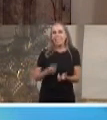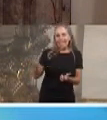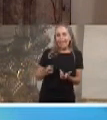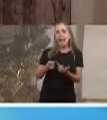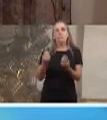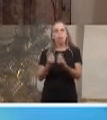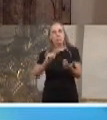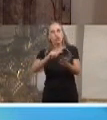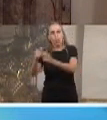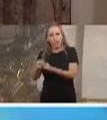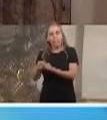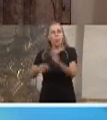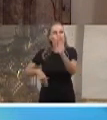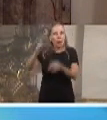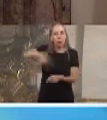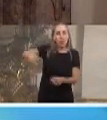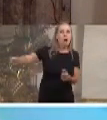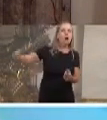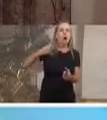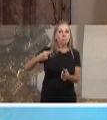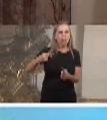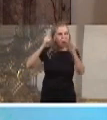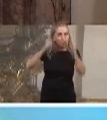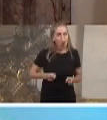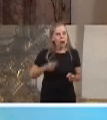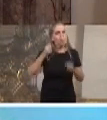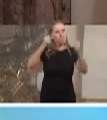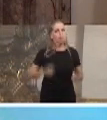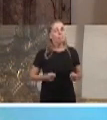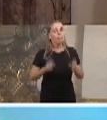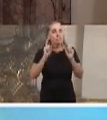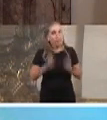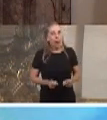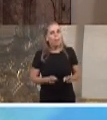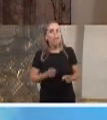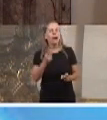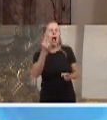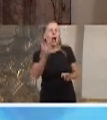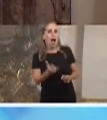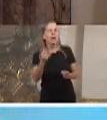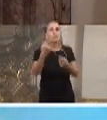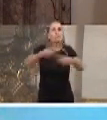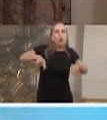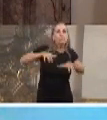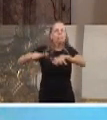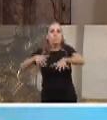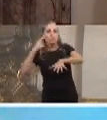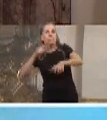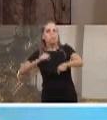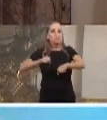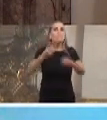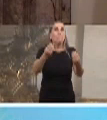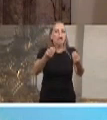que habló con la verdad, que dijo en la campaña lo que iba a hacer y lo empezó a hacer, pero esto tiene un límite, que es cuando ya la